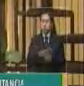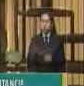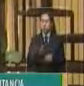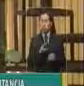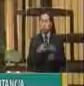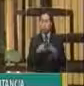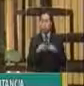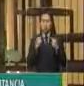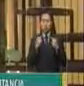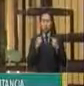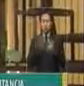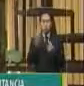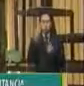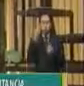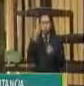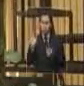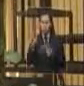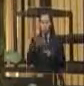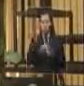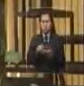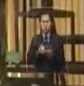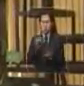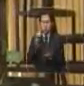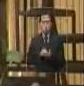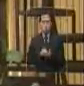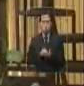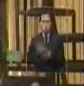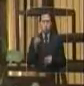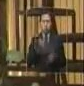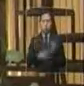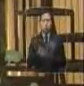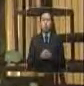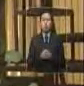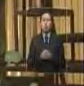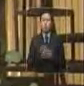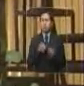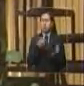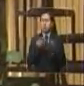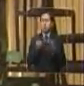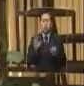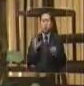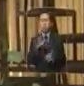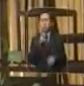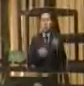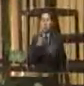organizaciones políticas las que han registrado a estos ciudadanos. Quienes le deben una explicación a los ciudadanos son las organizaciones políticas.